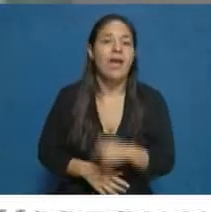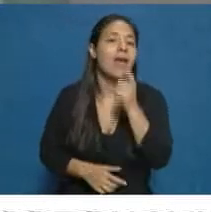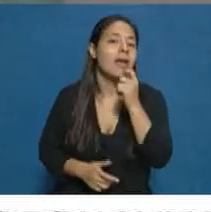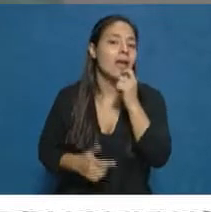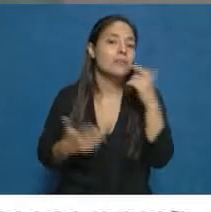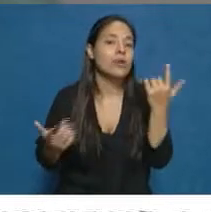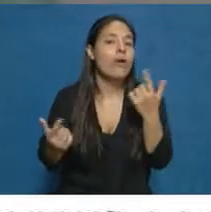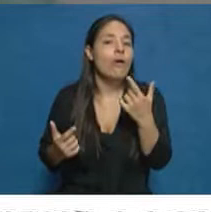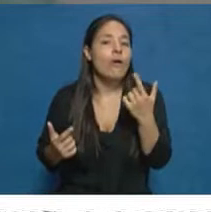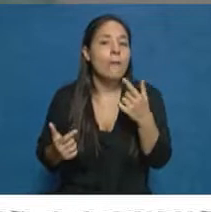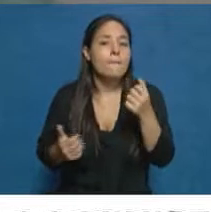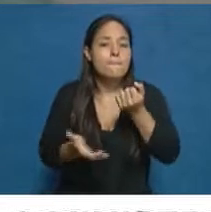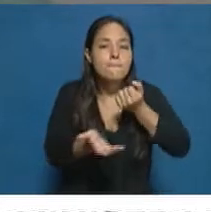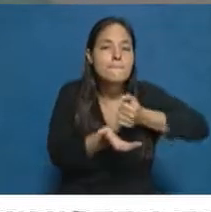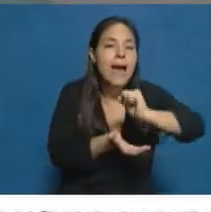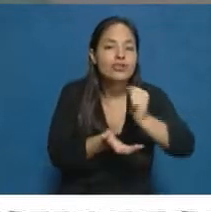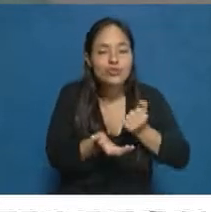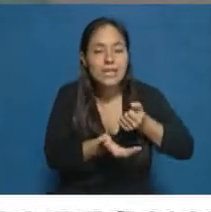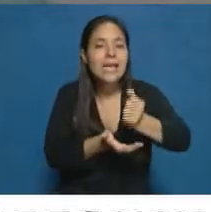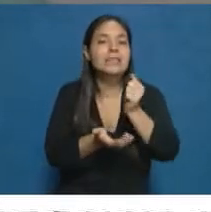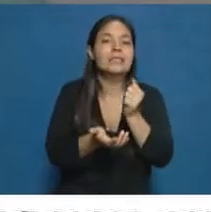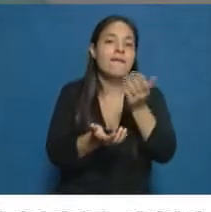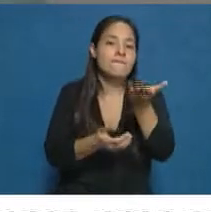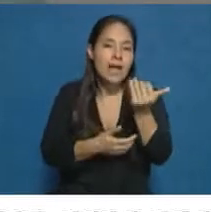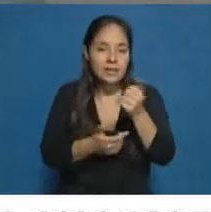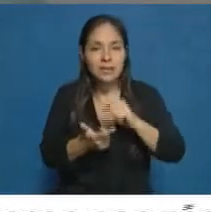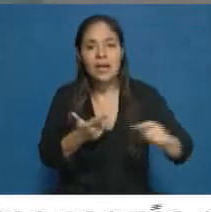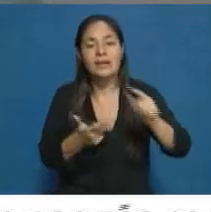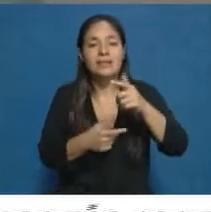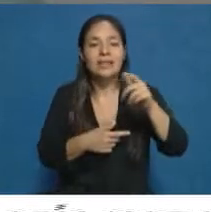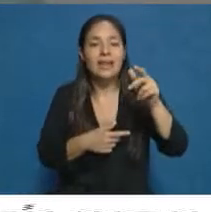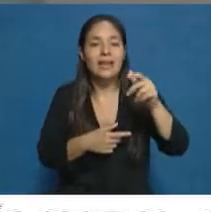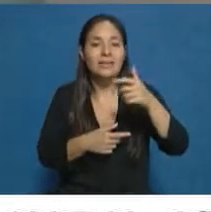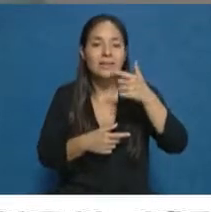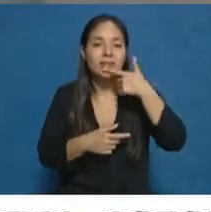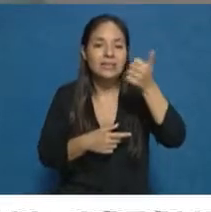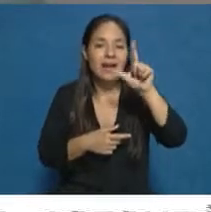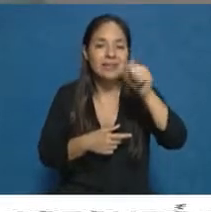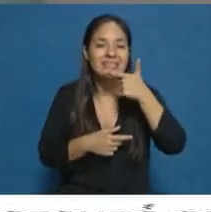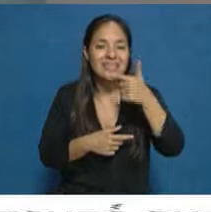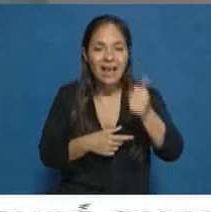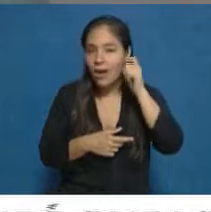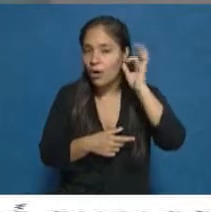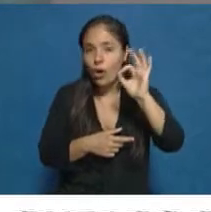lo que es mayonesa, en mayonesa, salsa golf, aceites.